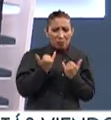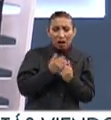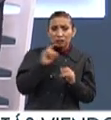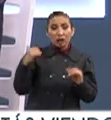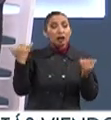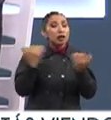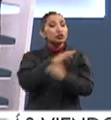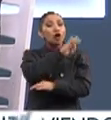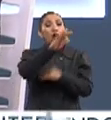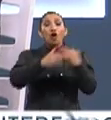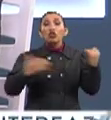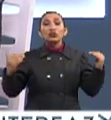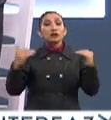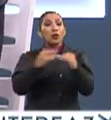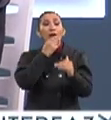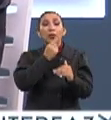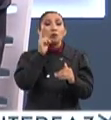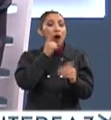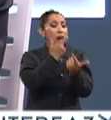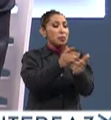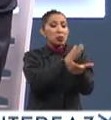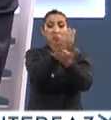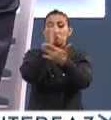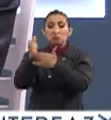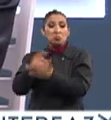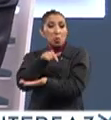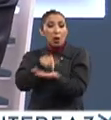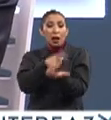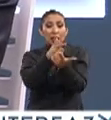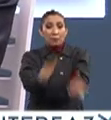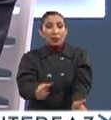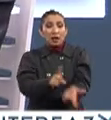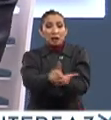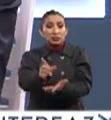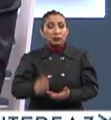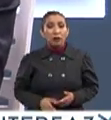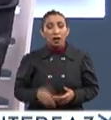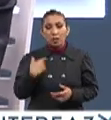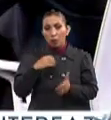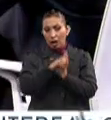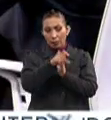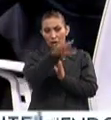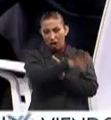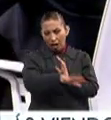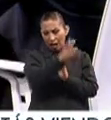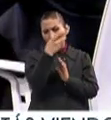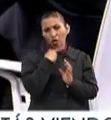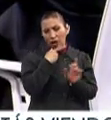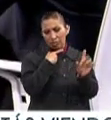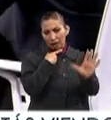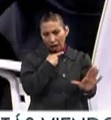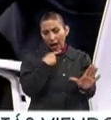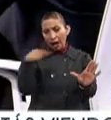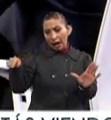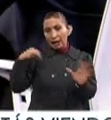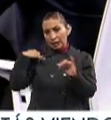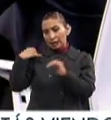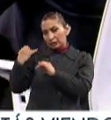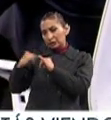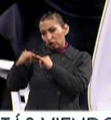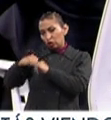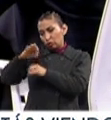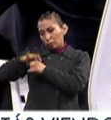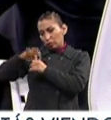privilegiado, simplemente igualdad de condiciones. Y en esta lógica, en el ámbito de, al menos político, que es lo que organiza el Instituto